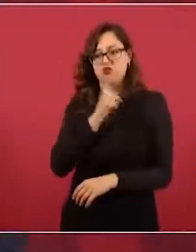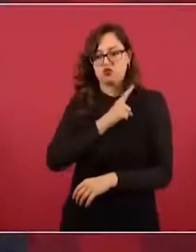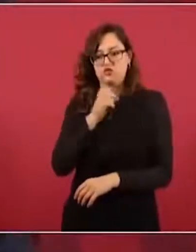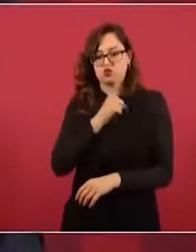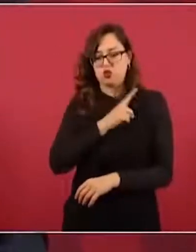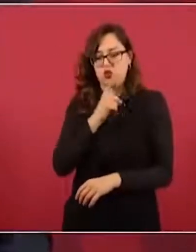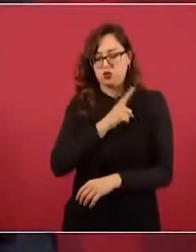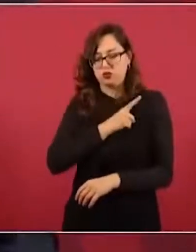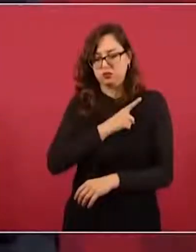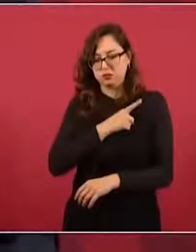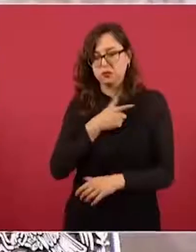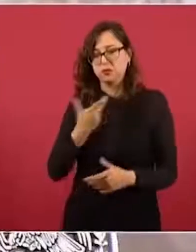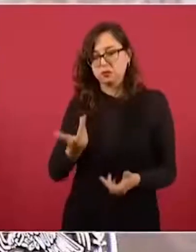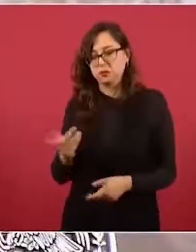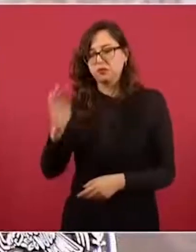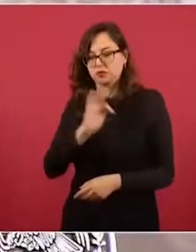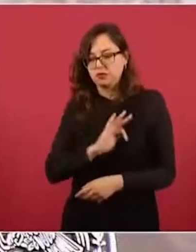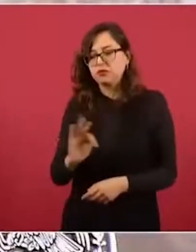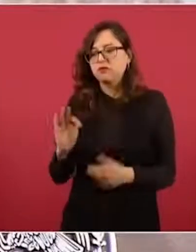Y la otra es el tren.